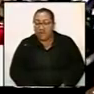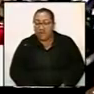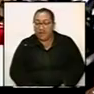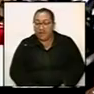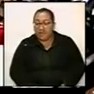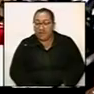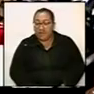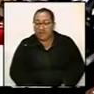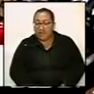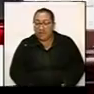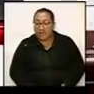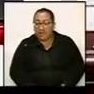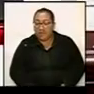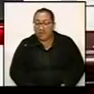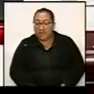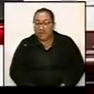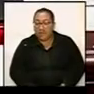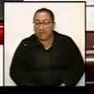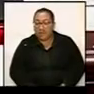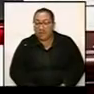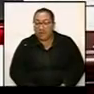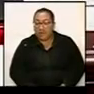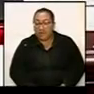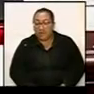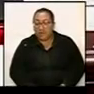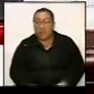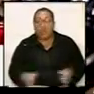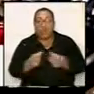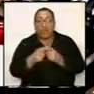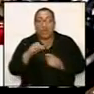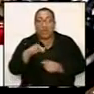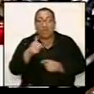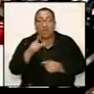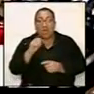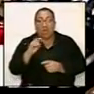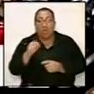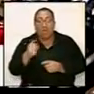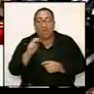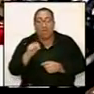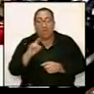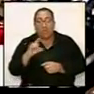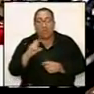Tiene la palabra la congresista Paloma Nocea.